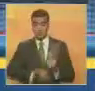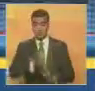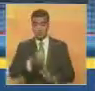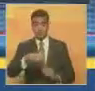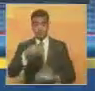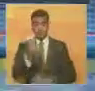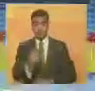próxima